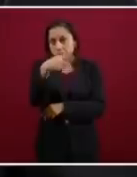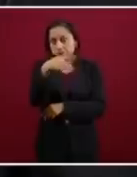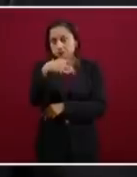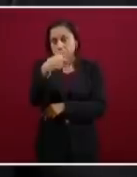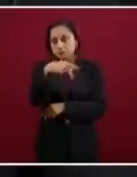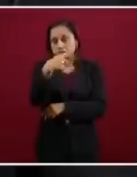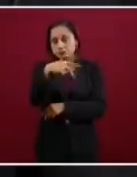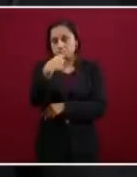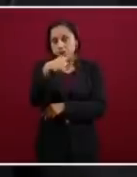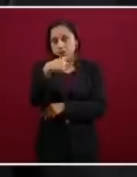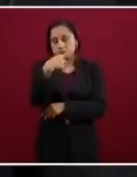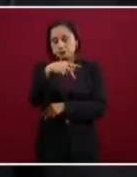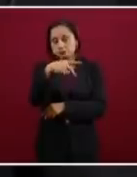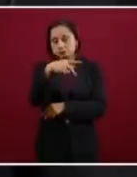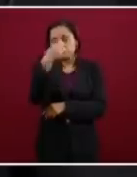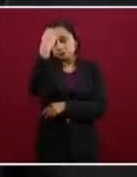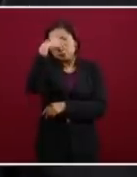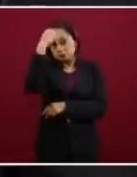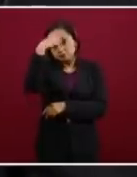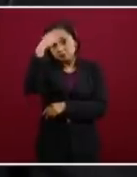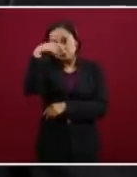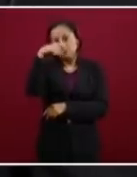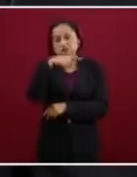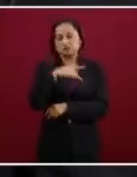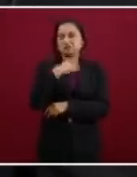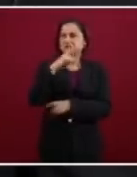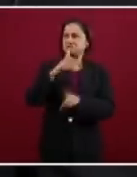derecho a la duda